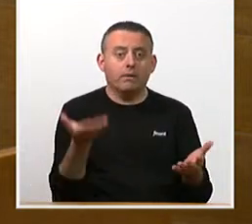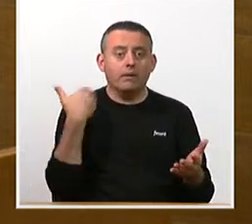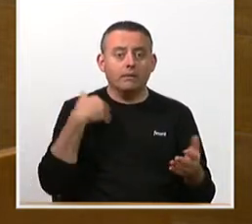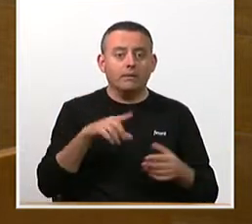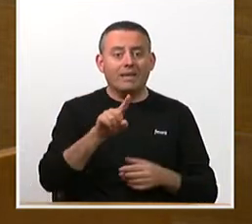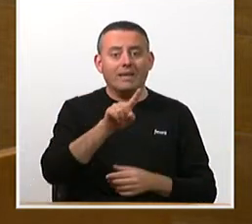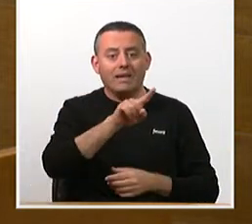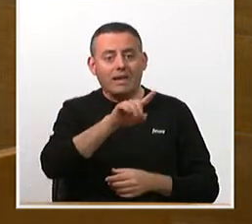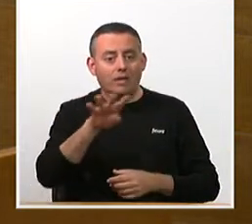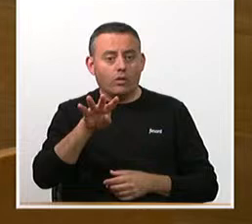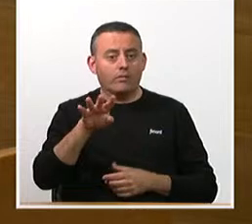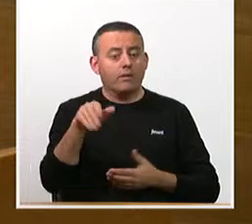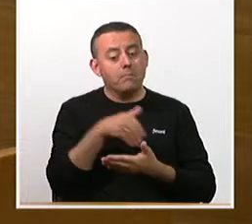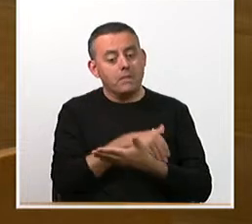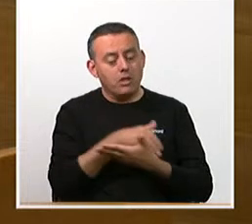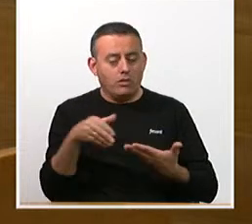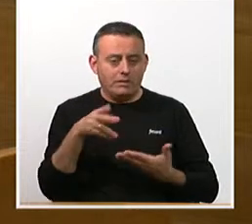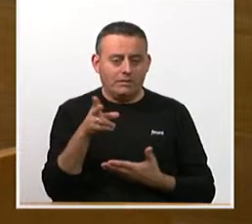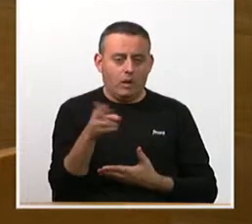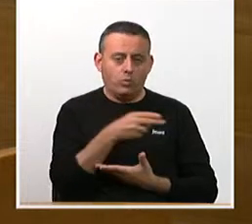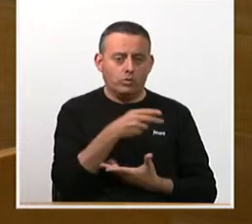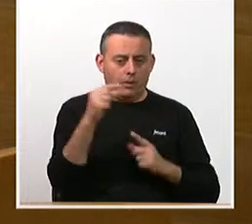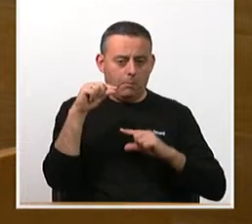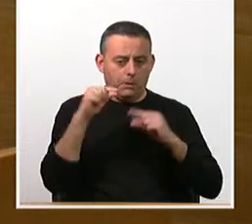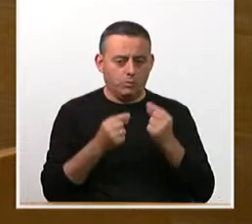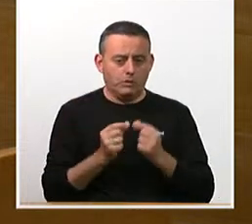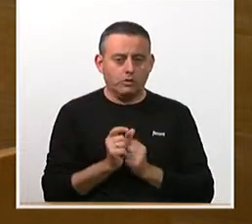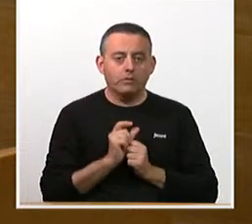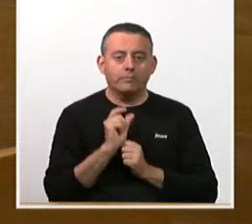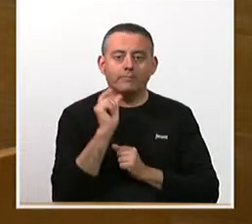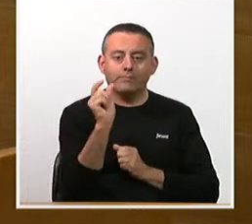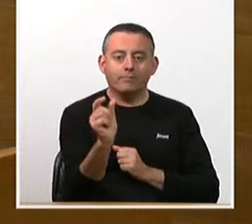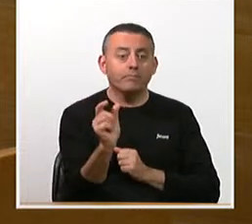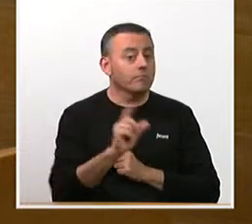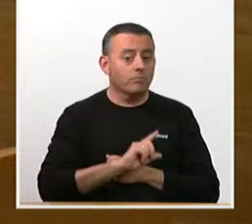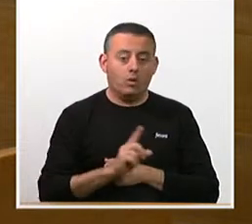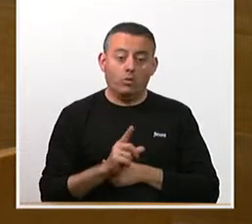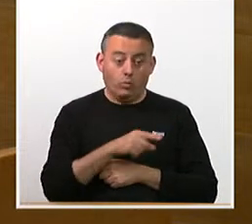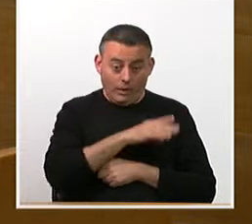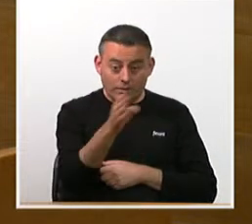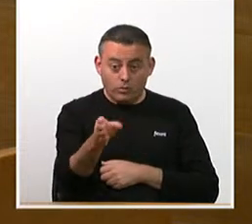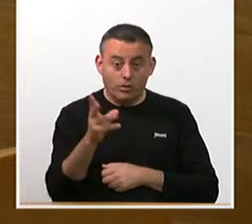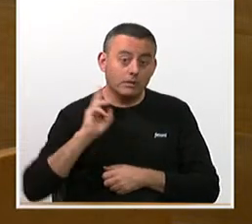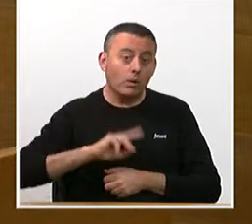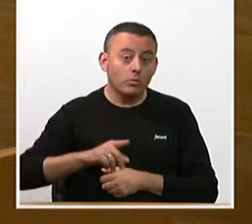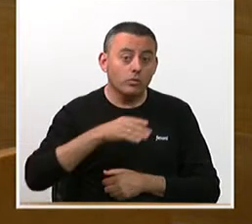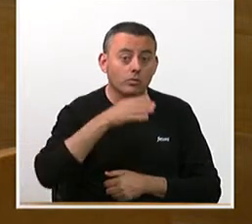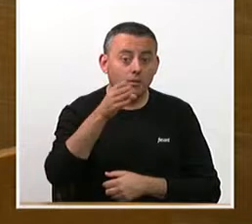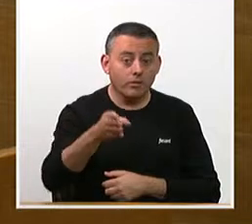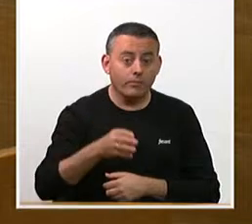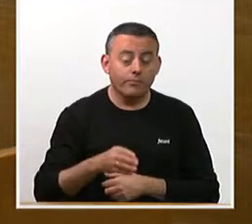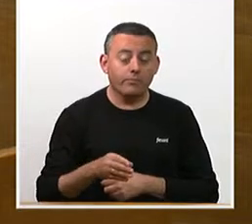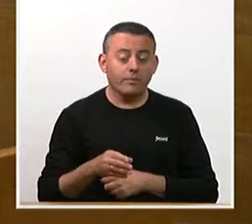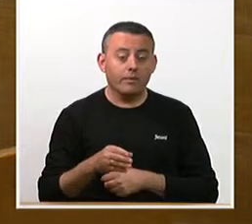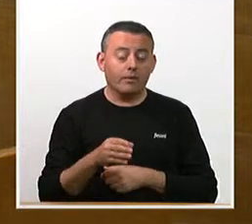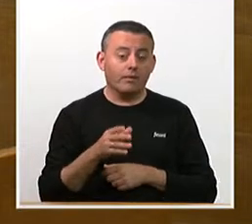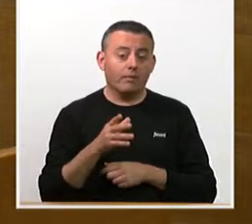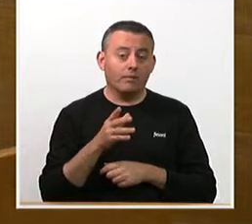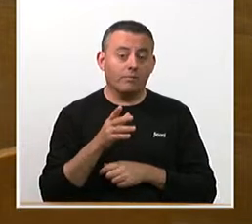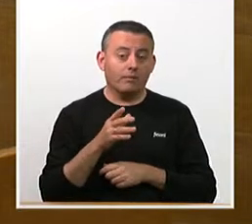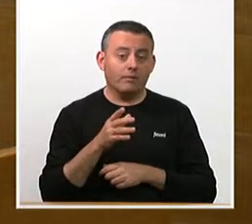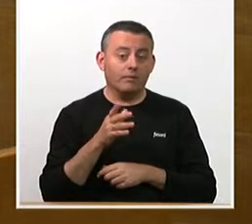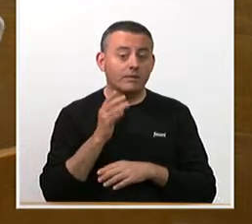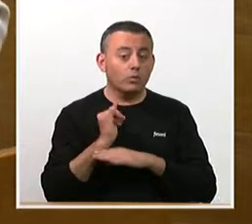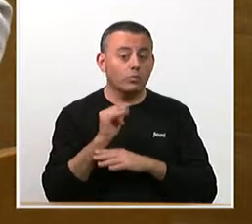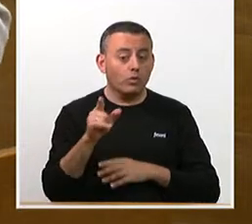14 mill de euros ha visit Eduardo mero de le pregunto cons un